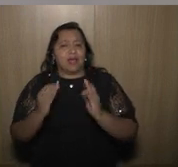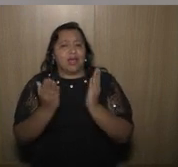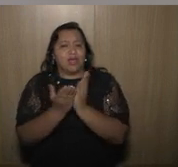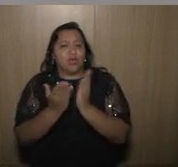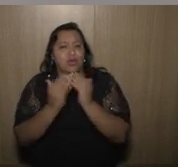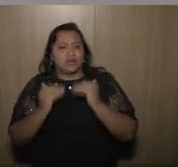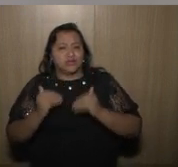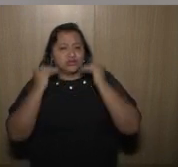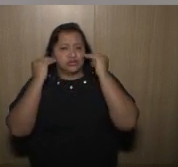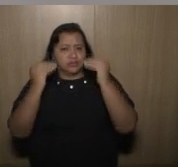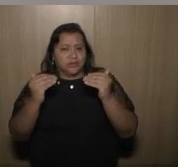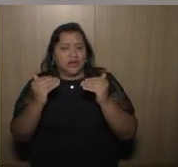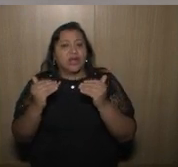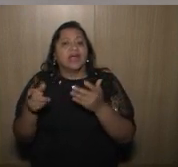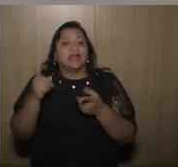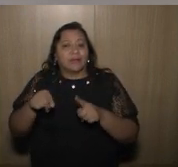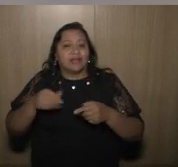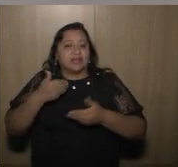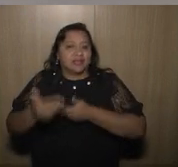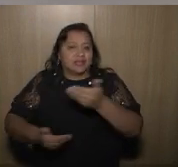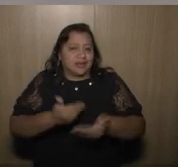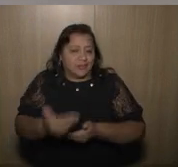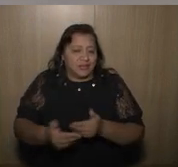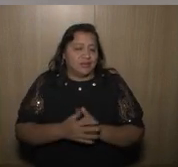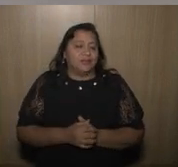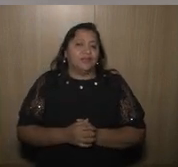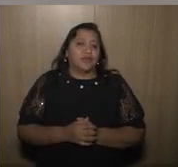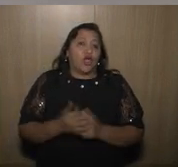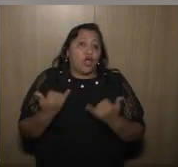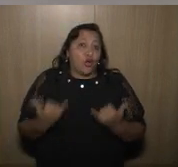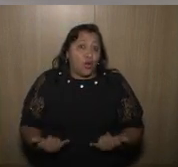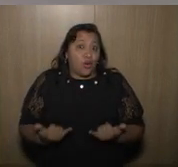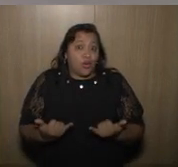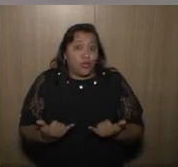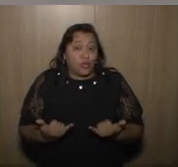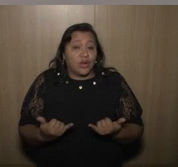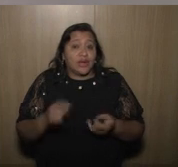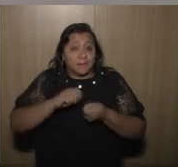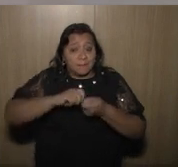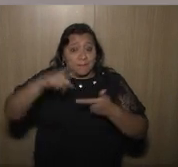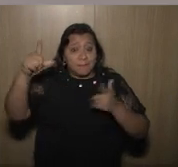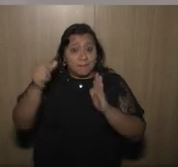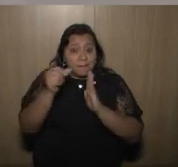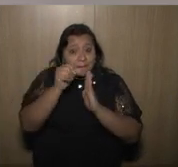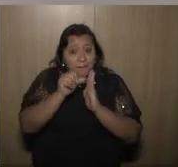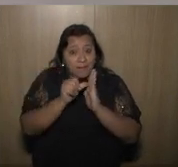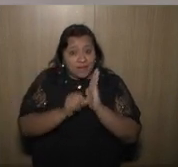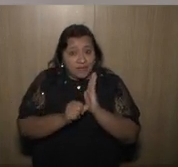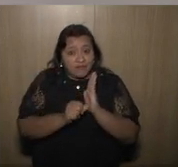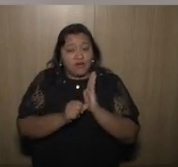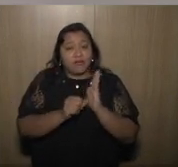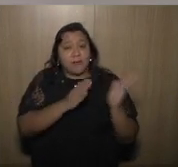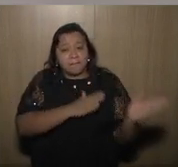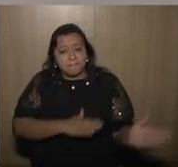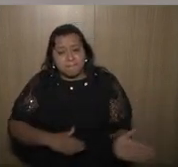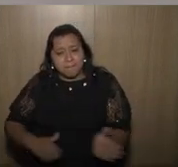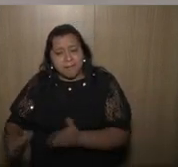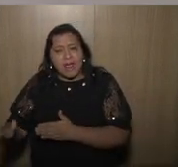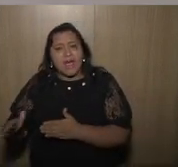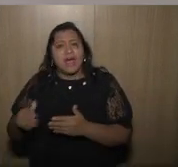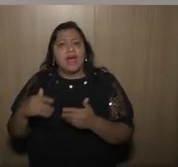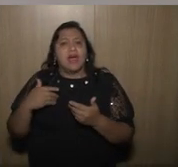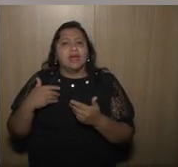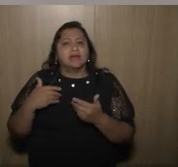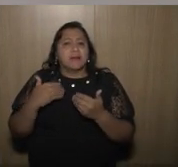del registro calificado. Podemos decir que hoy en día, gracias a la plataforma del SACES, el trámite se hace completamente en